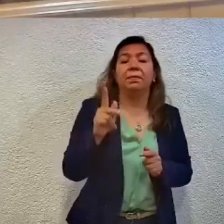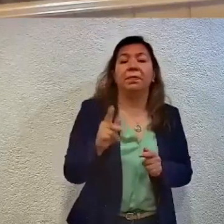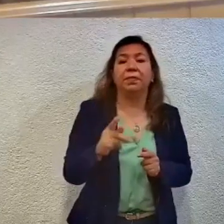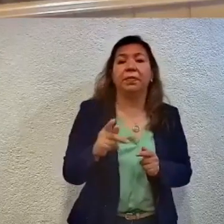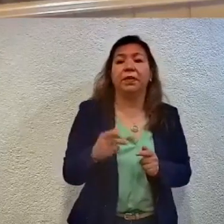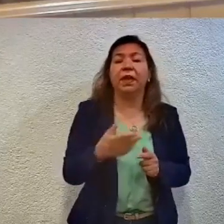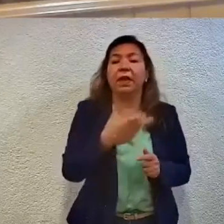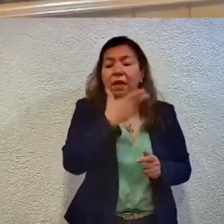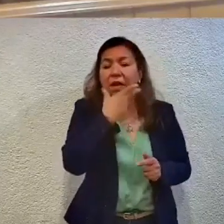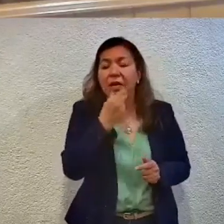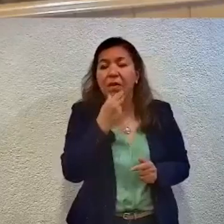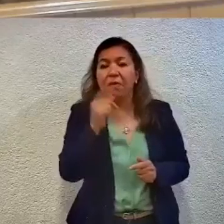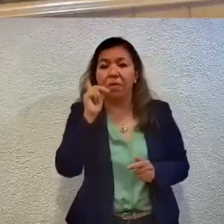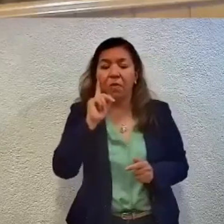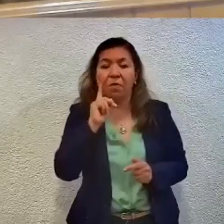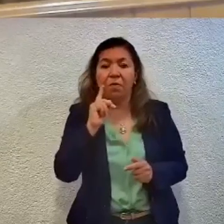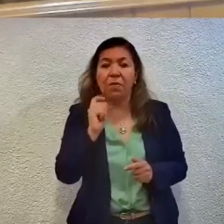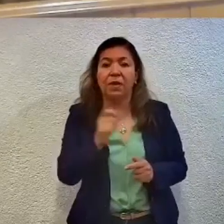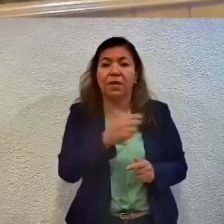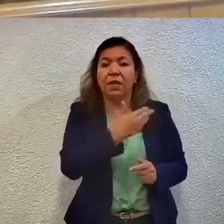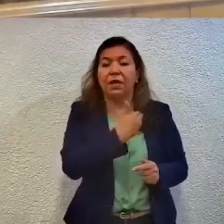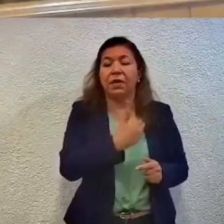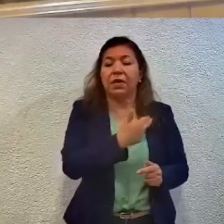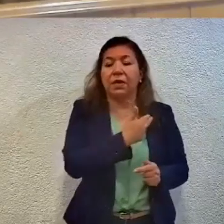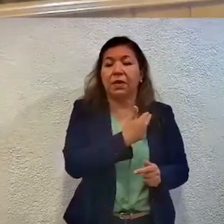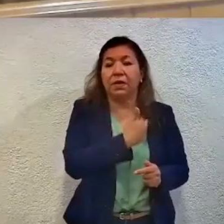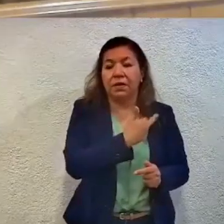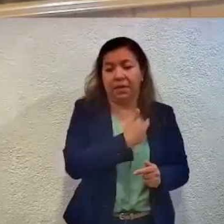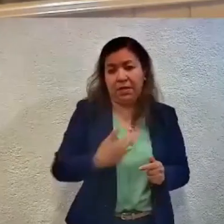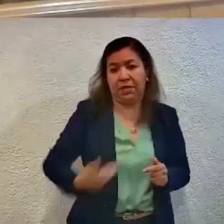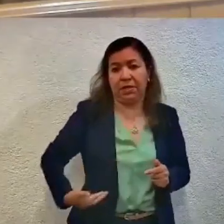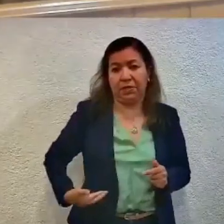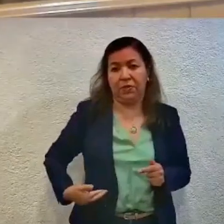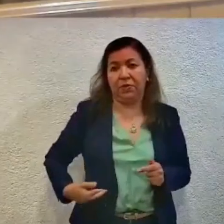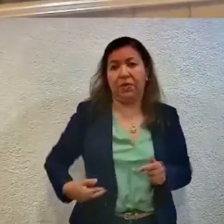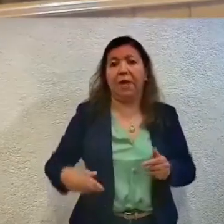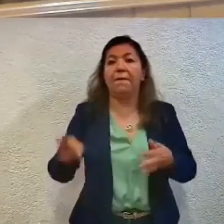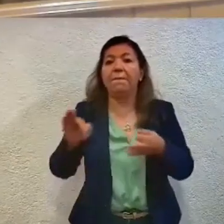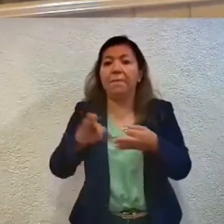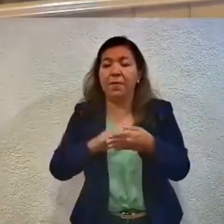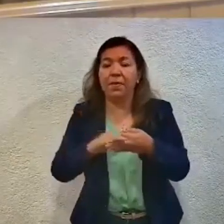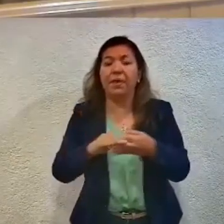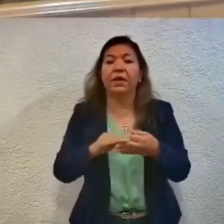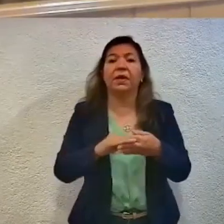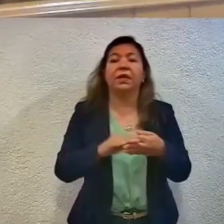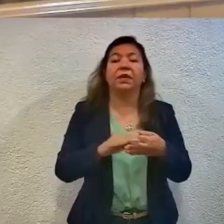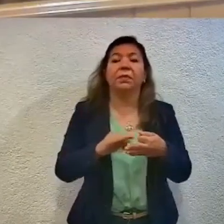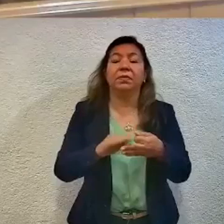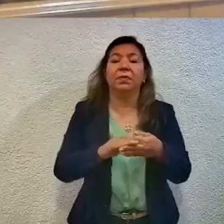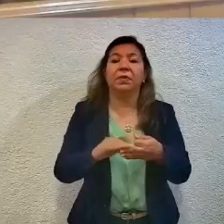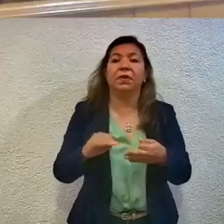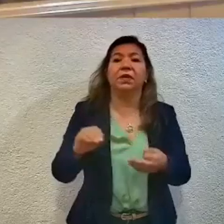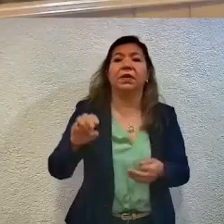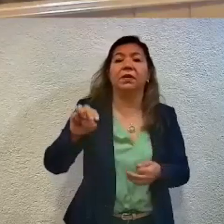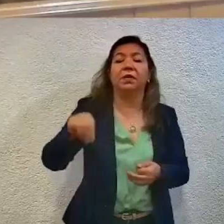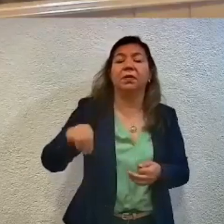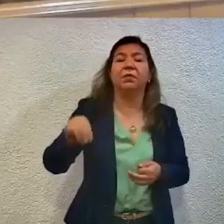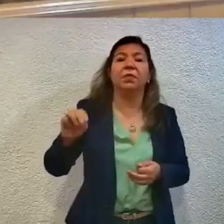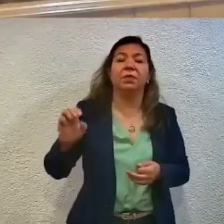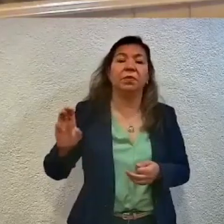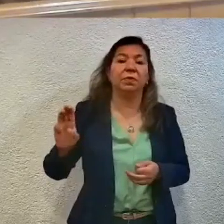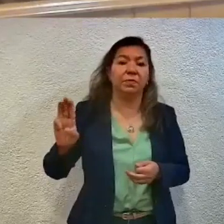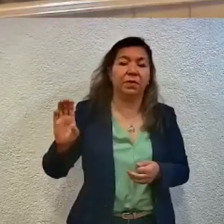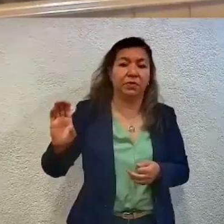primera fórmula hombre asignada a los partidos Movimiento Ciudadano y Morena para la integración del Ayuntamiento de